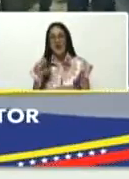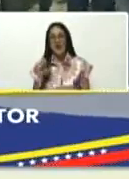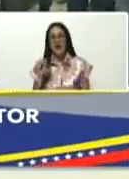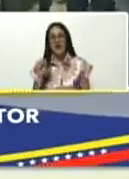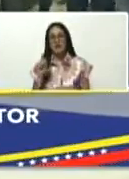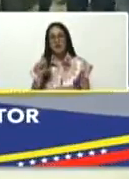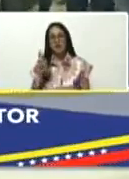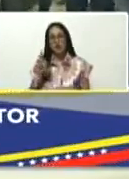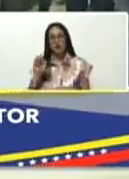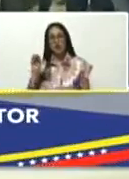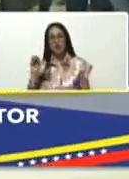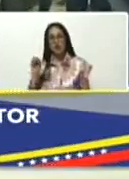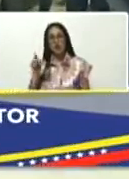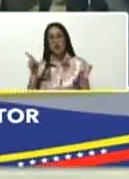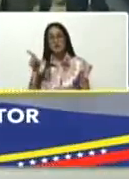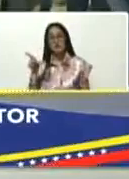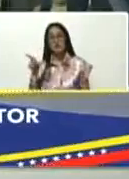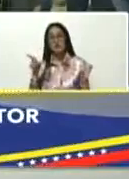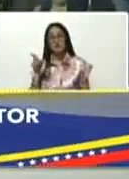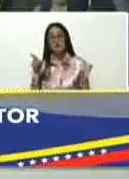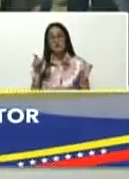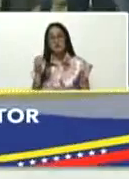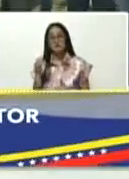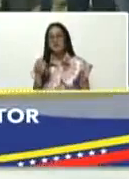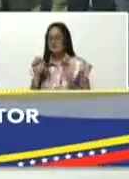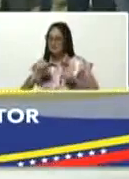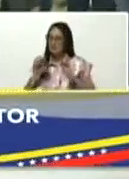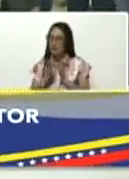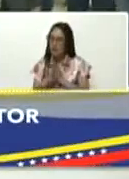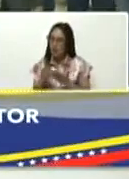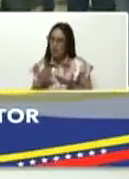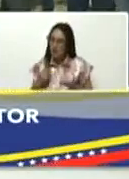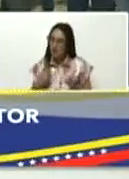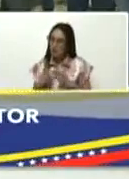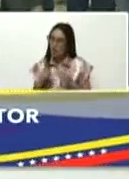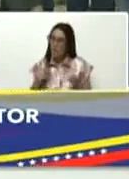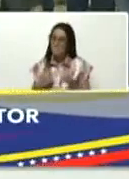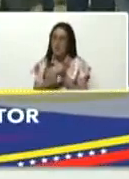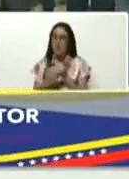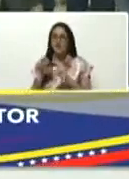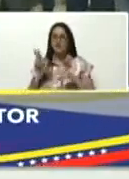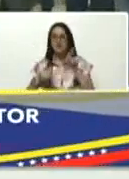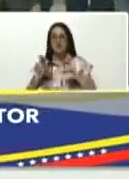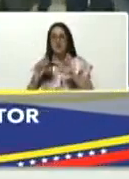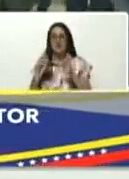garantízame que le vamos a dar todo el apoyo a la expoferia llanera